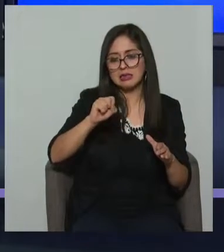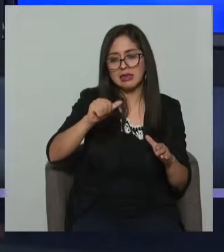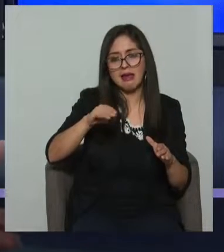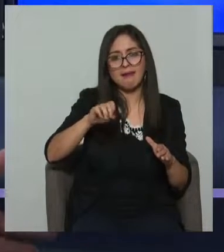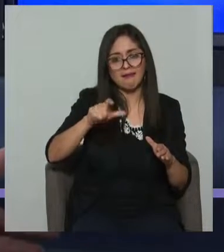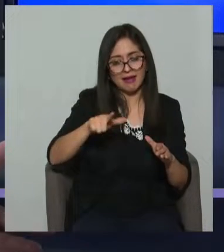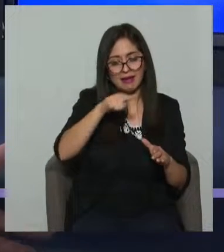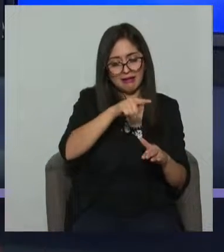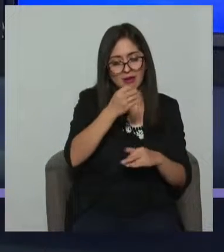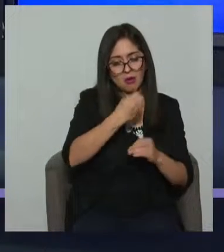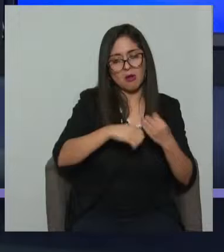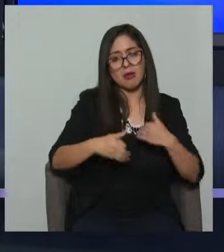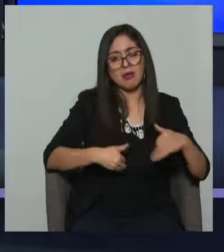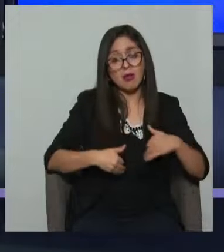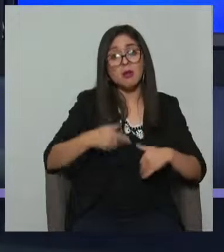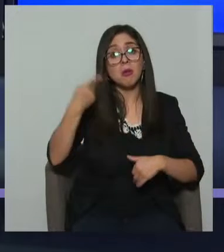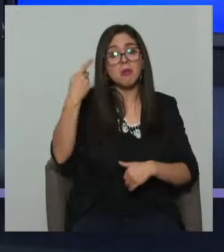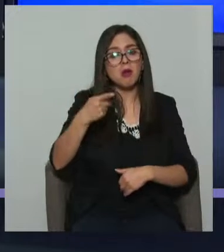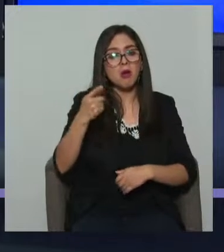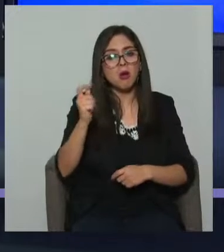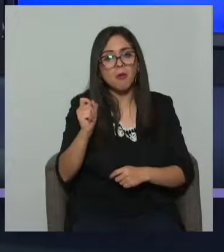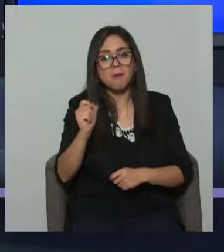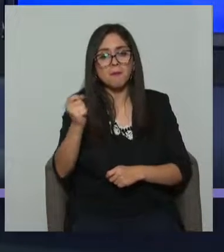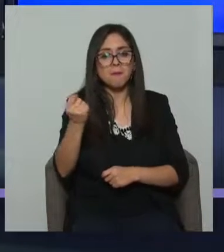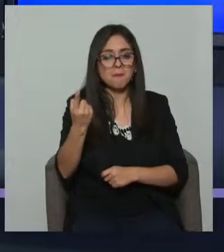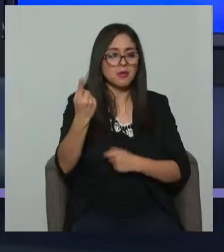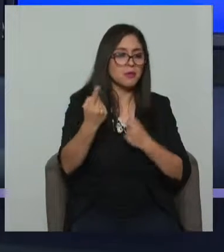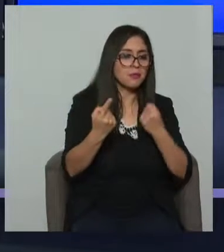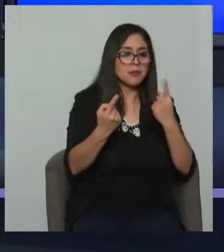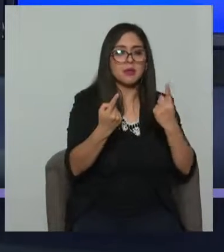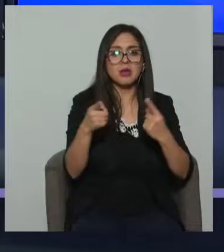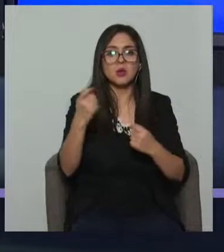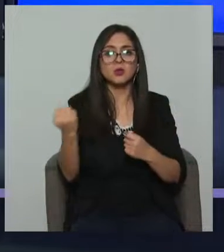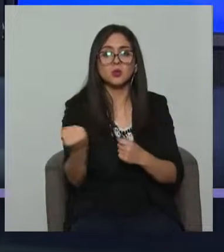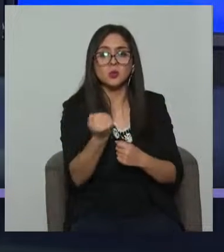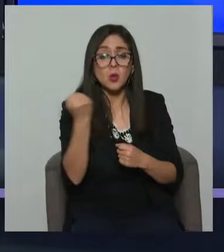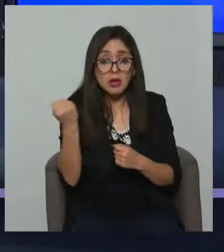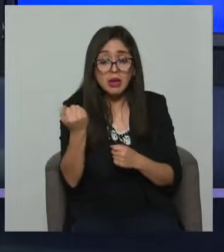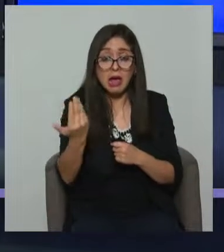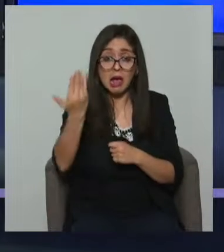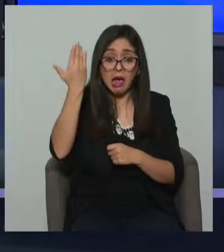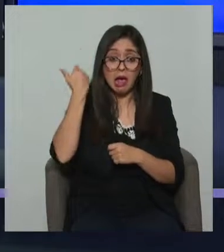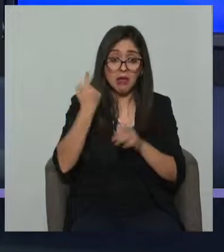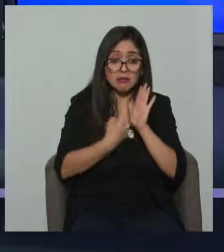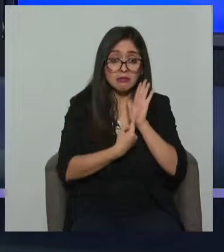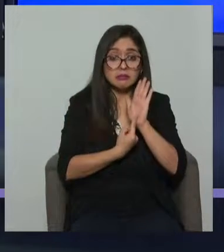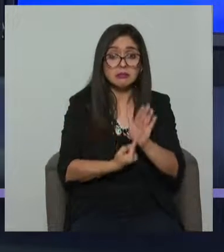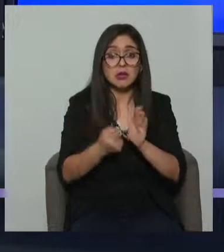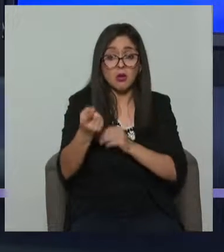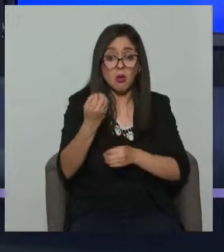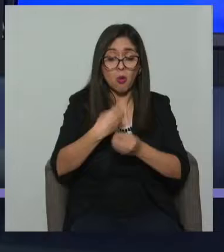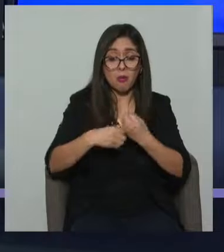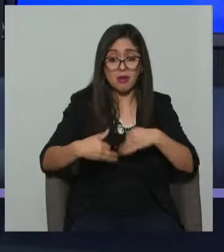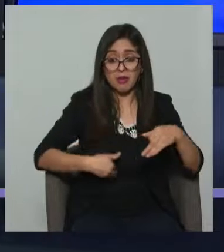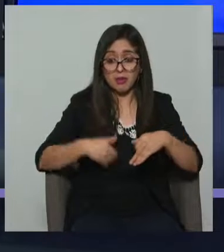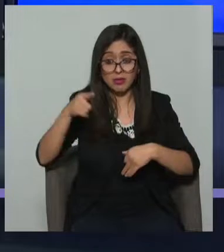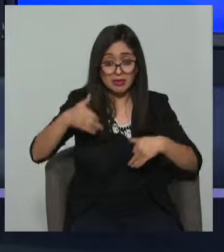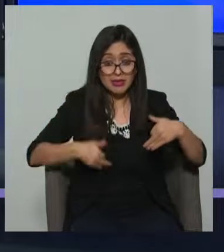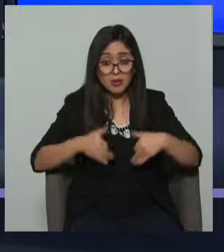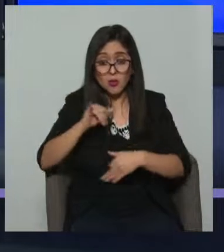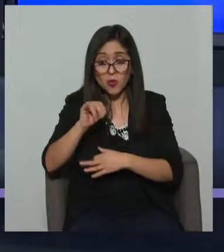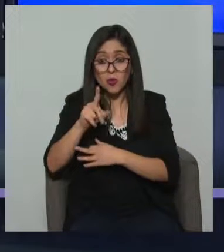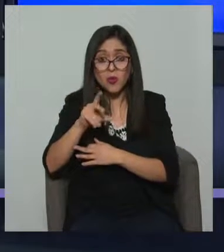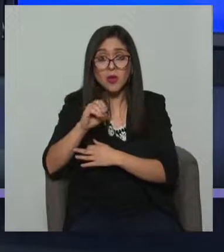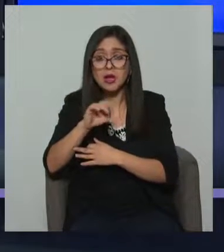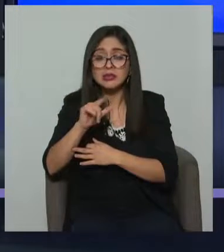tenido diferentes suertes, porque no siempre se pudo presentar en el Teatro Julio Castillo como ahora. Nuestra